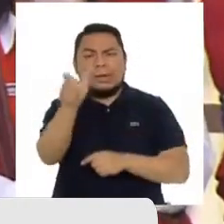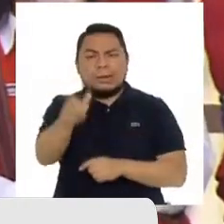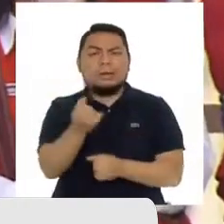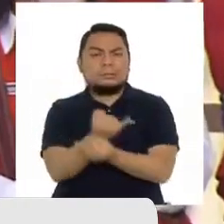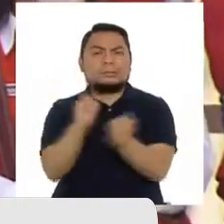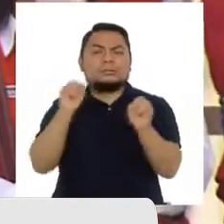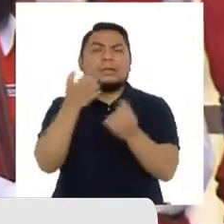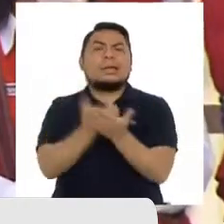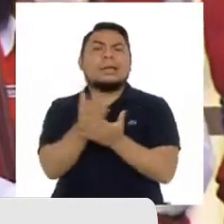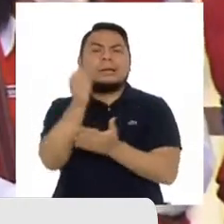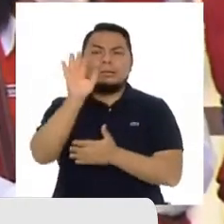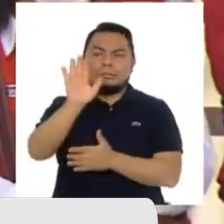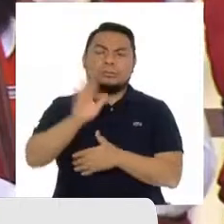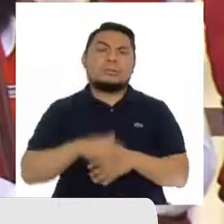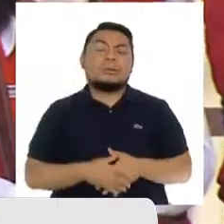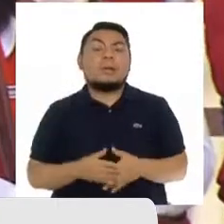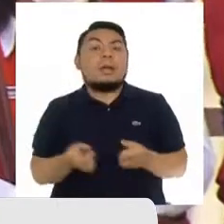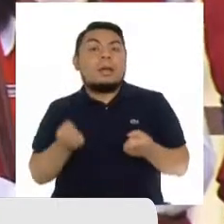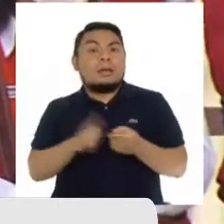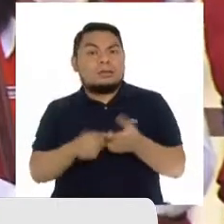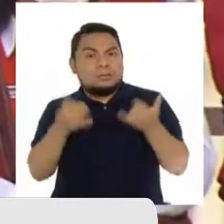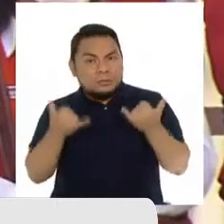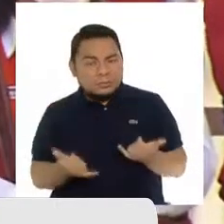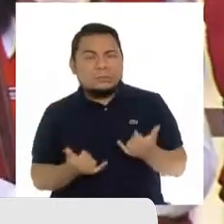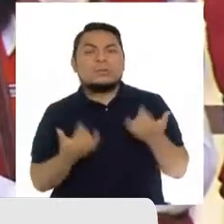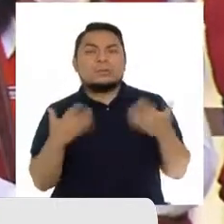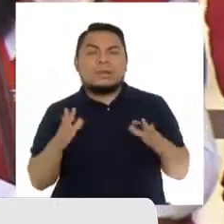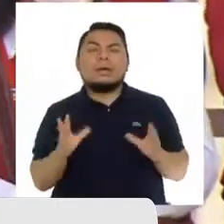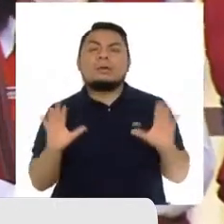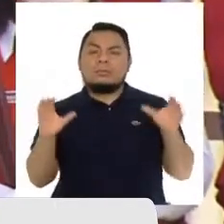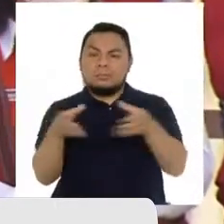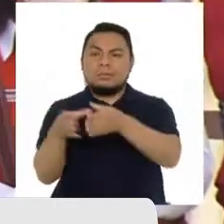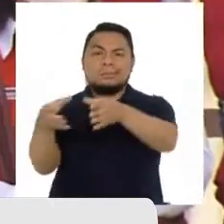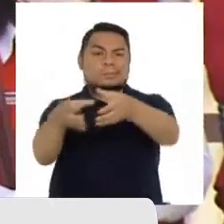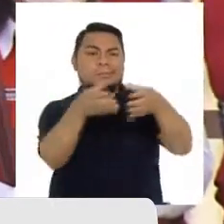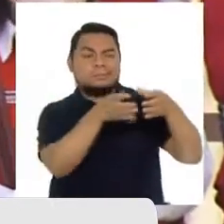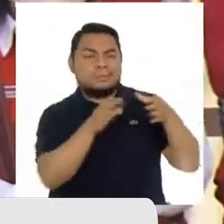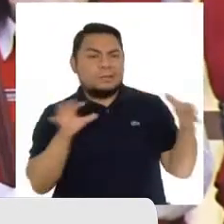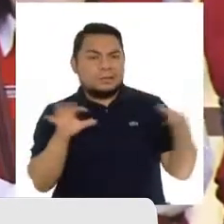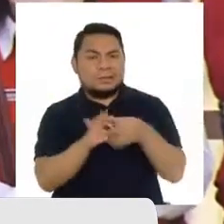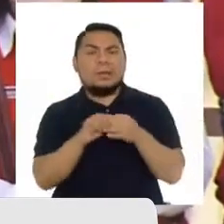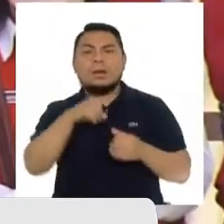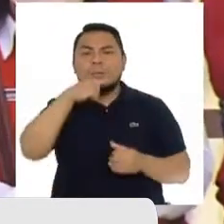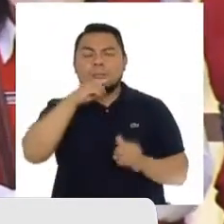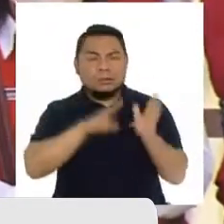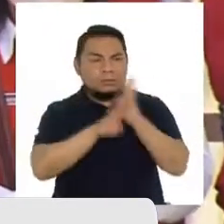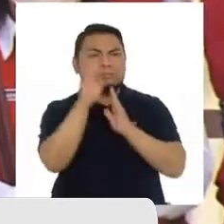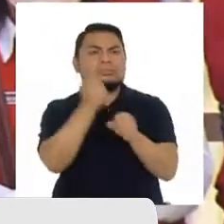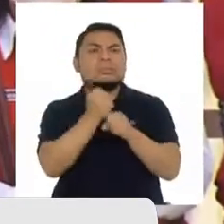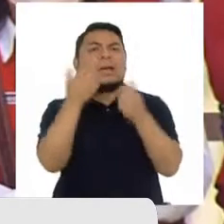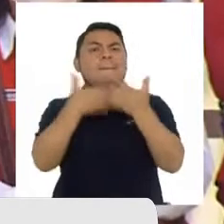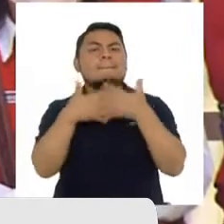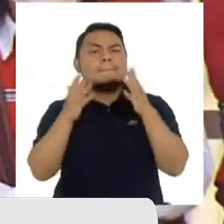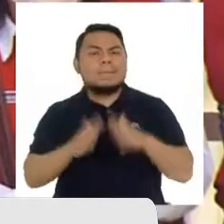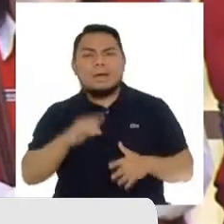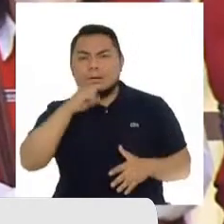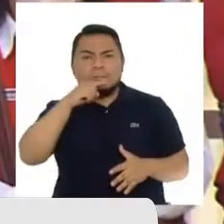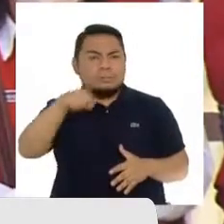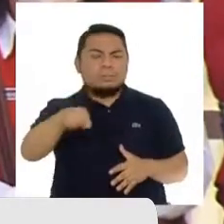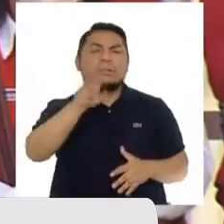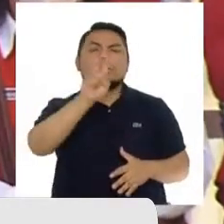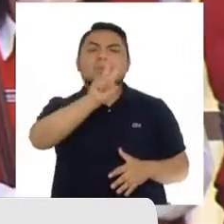económica hasta hoy se ha conformado redes de mujeres emprendedoras y empresarias en las